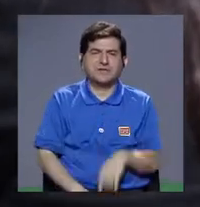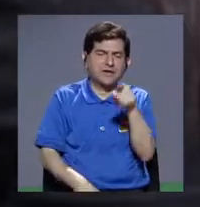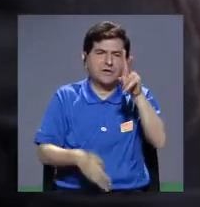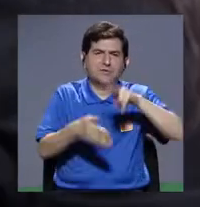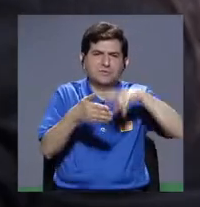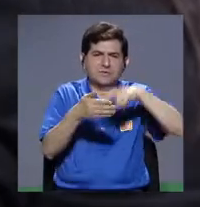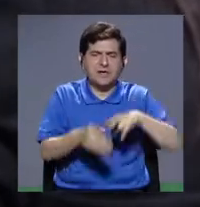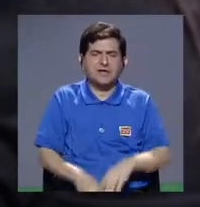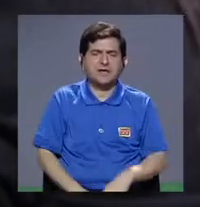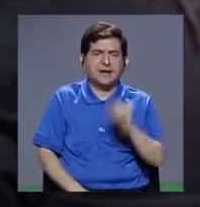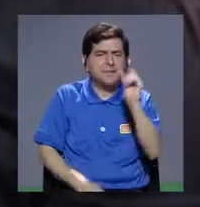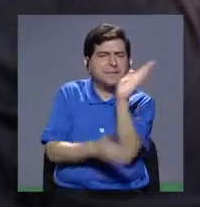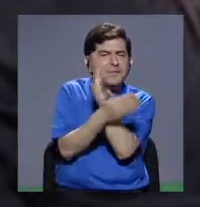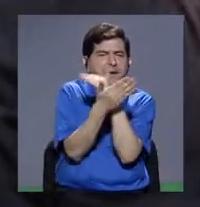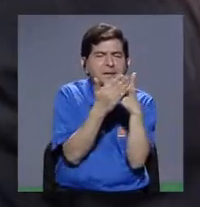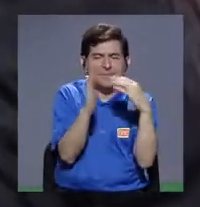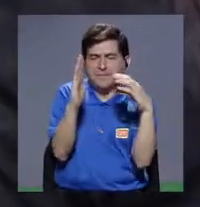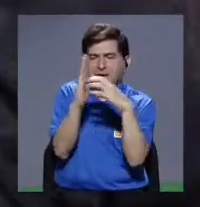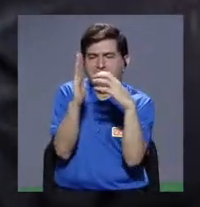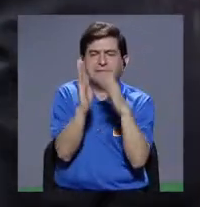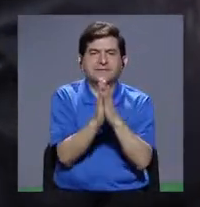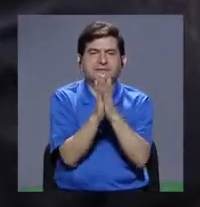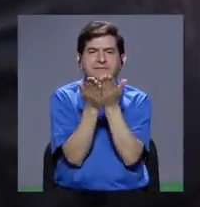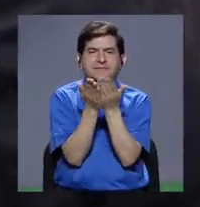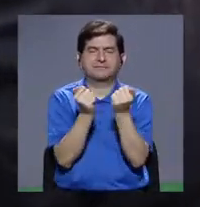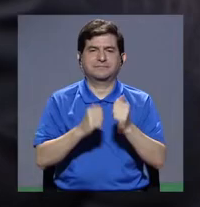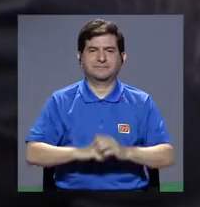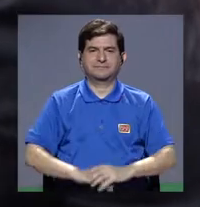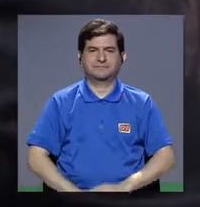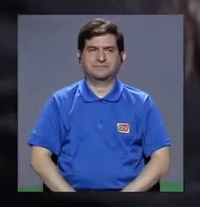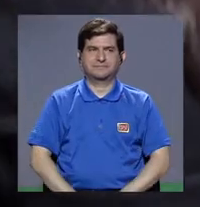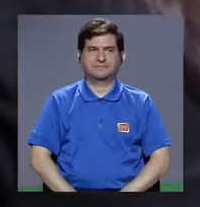leyeras un extracto mucho gusto del libro